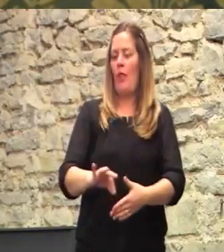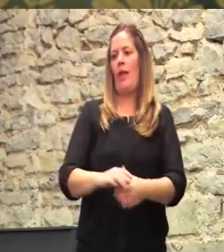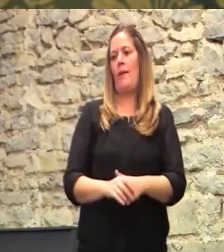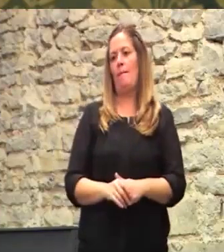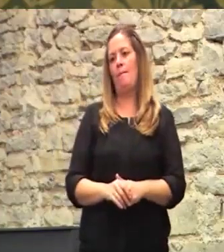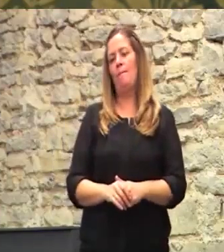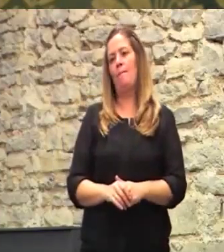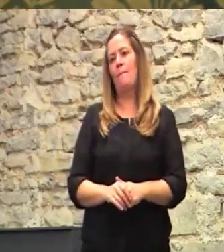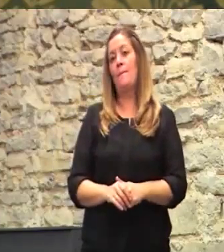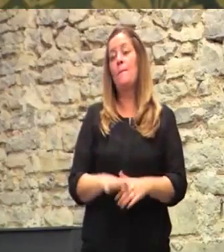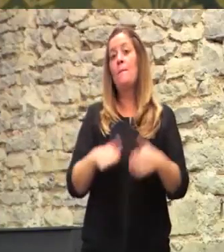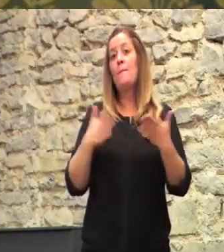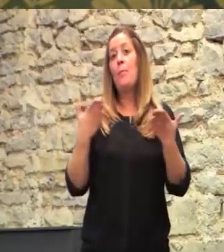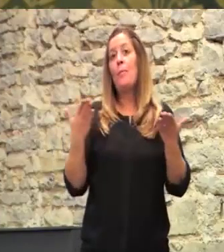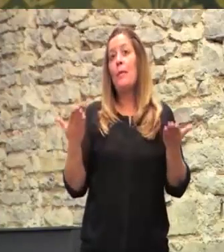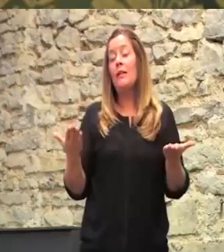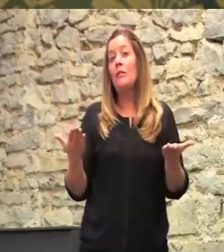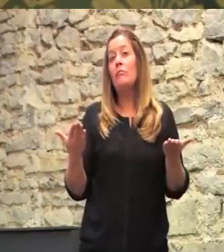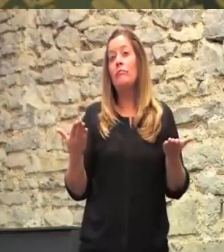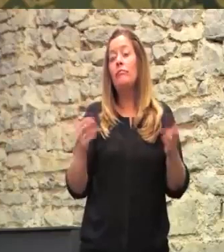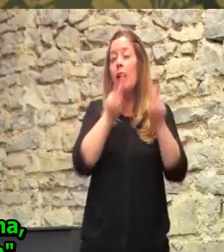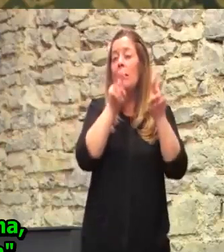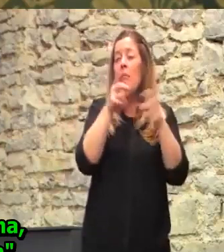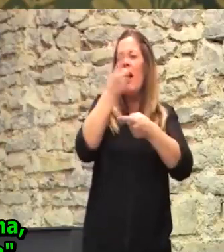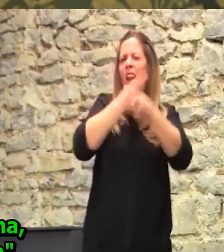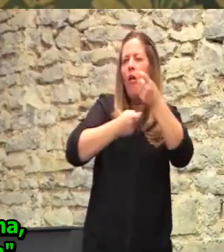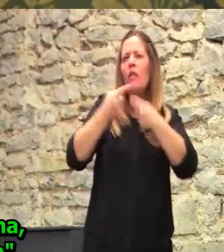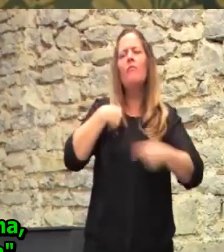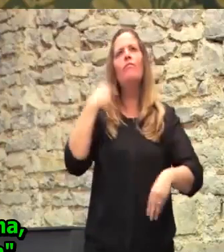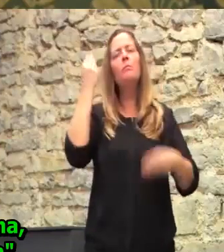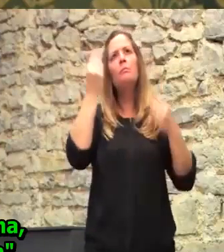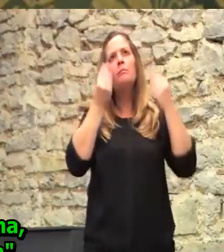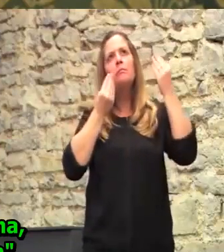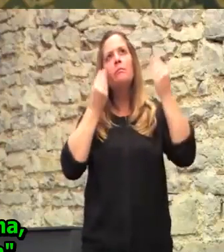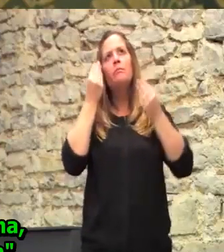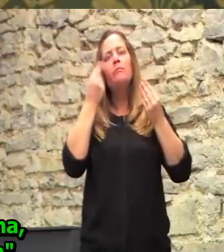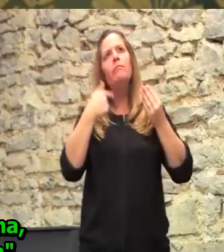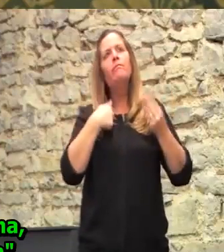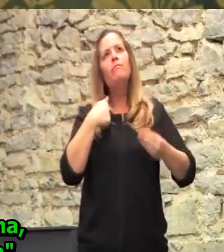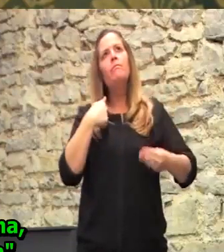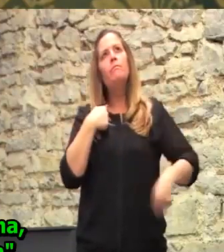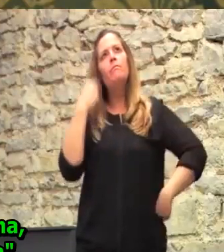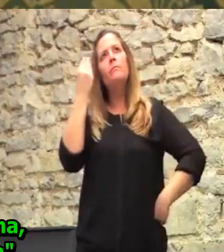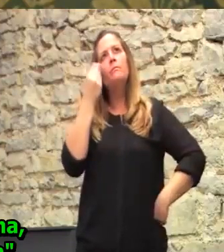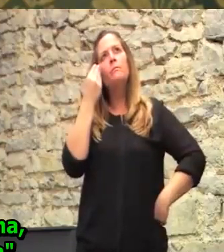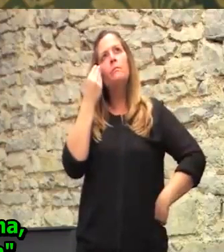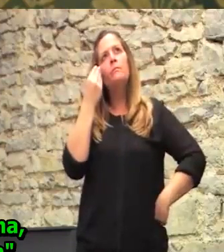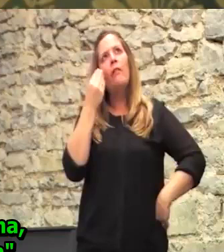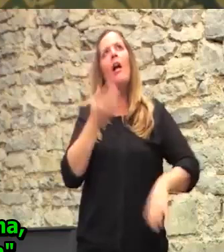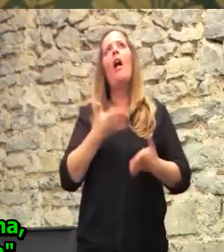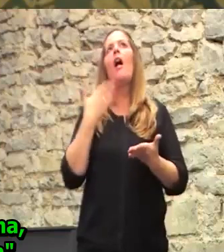entonces pensando en esto de las negociaciones yo me dije claro pero para ser